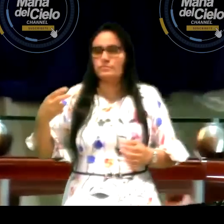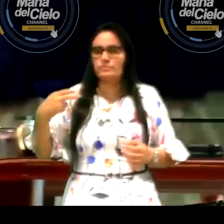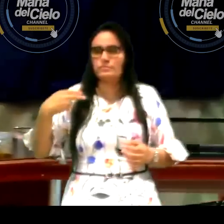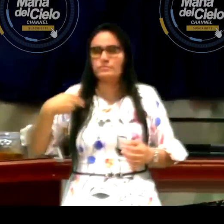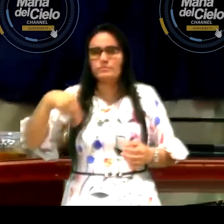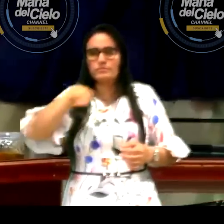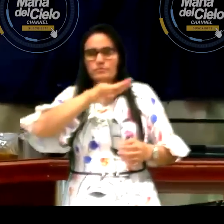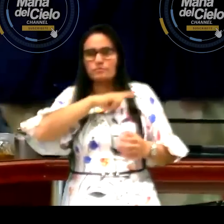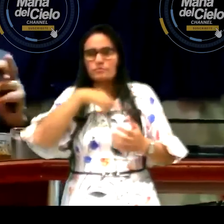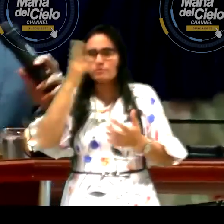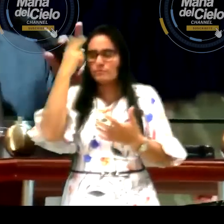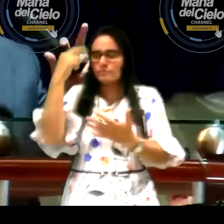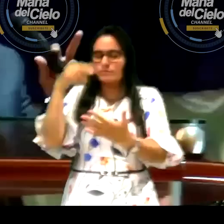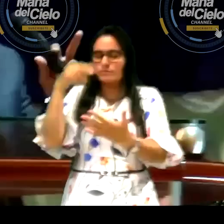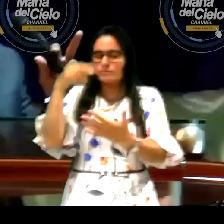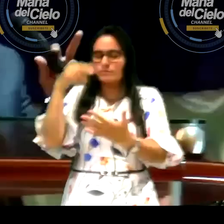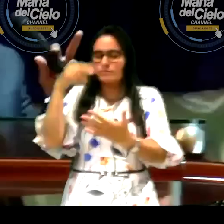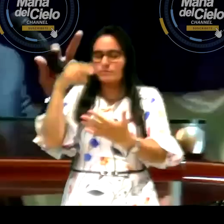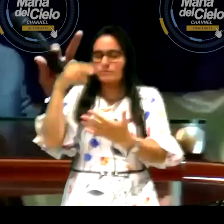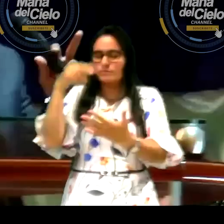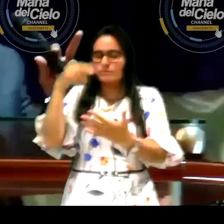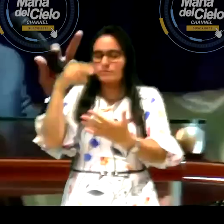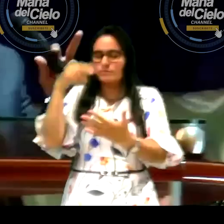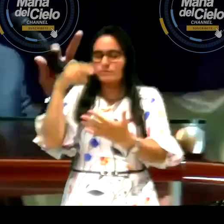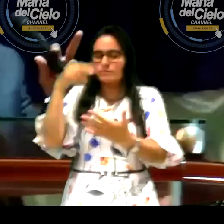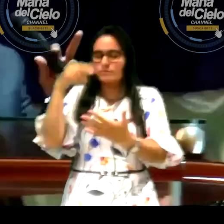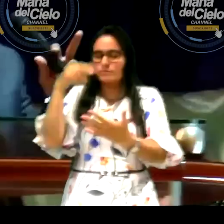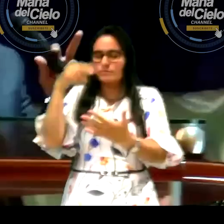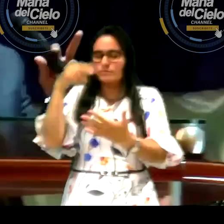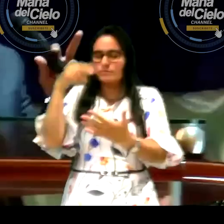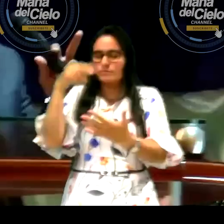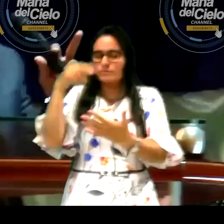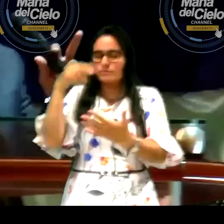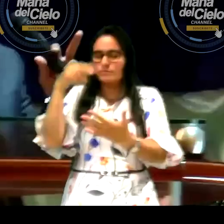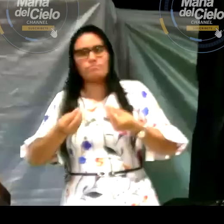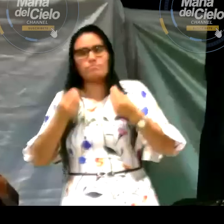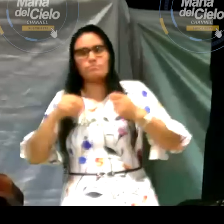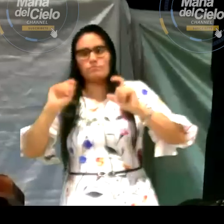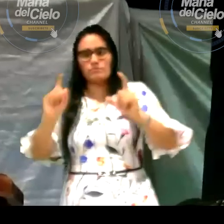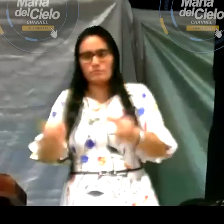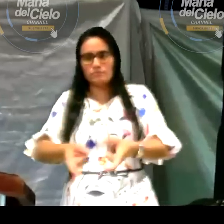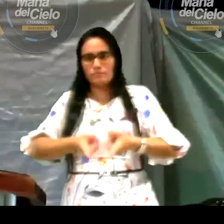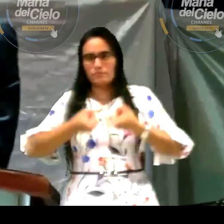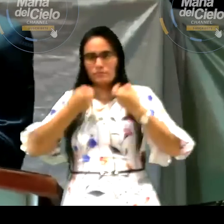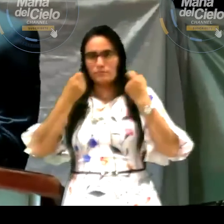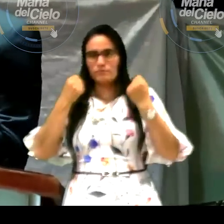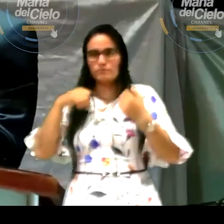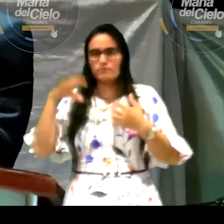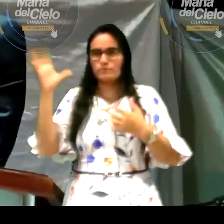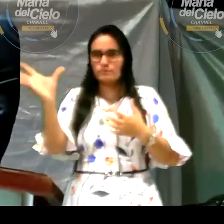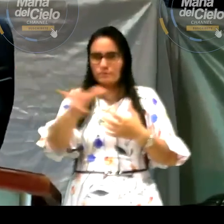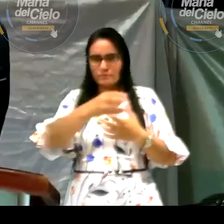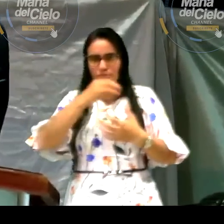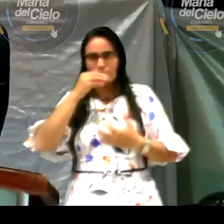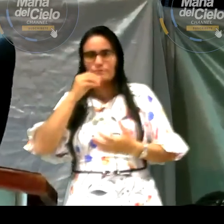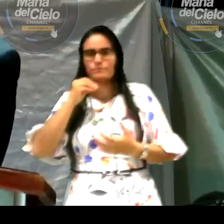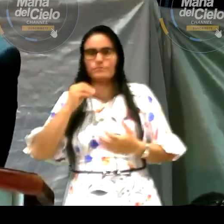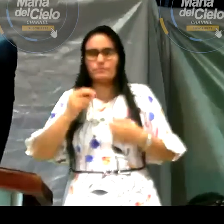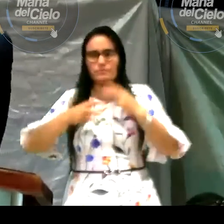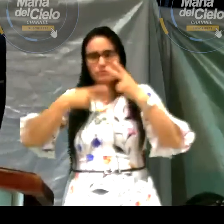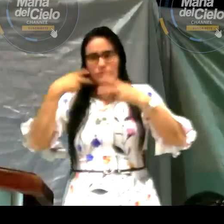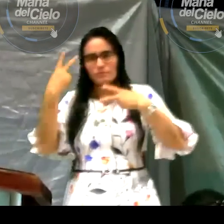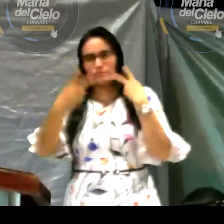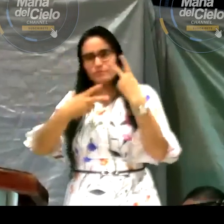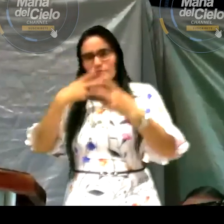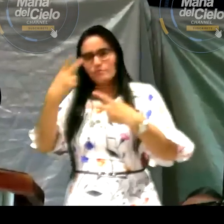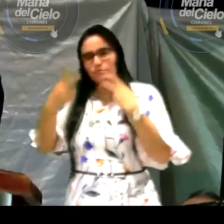seguro aquí van a suceder cosas super mega extraordinarias. Porque no estoy hablando de un paralítico, de una muchacha que no ha